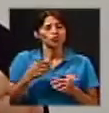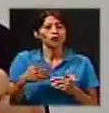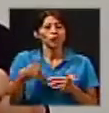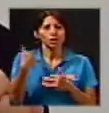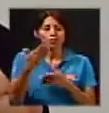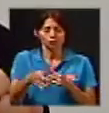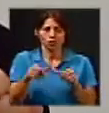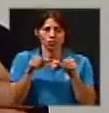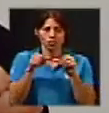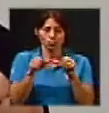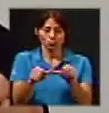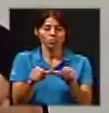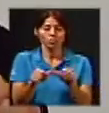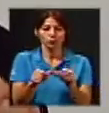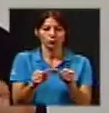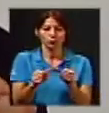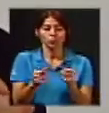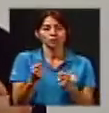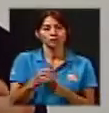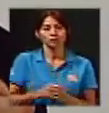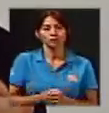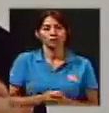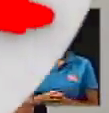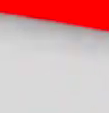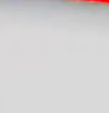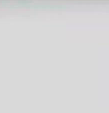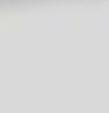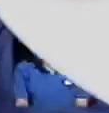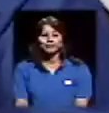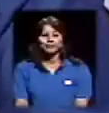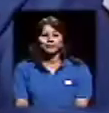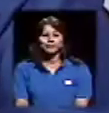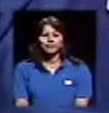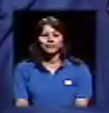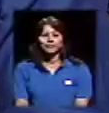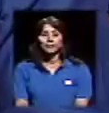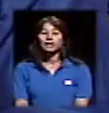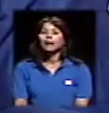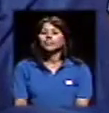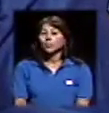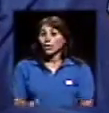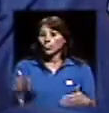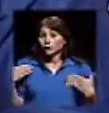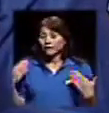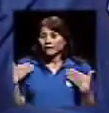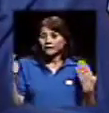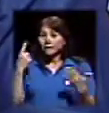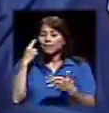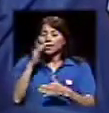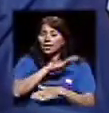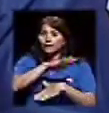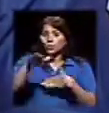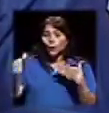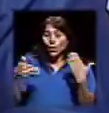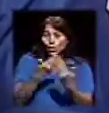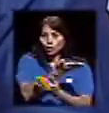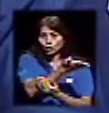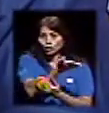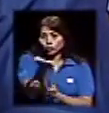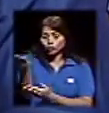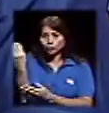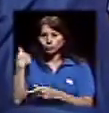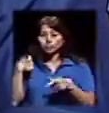transmita los mensajes que tiene para las amigas y amigos. Muchísimas felicidades para todos y todas